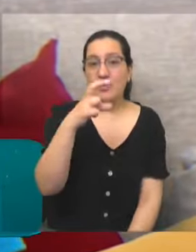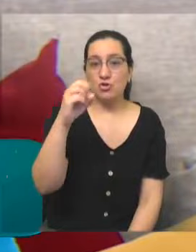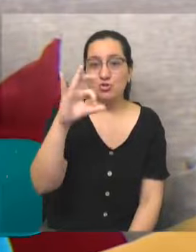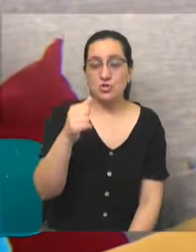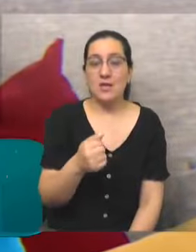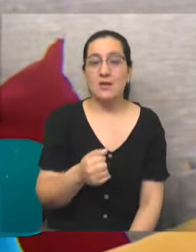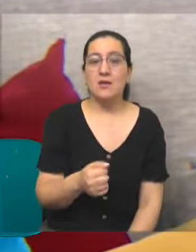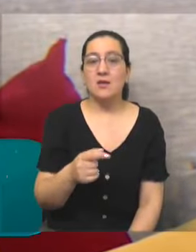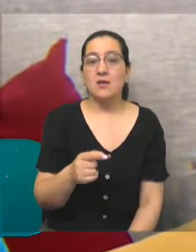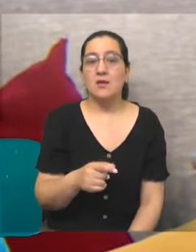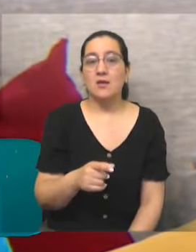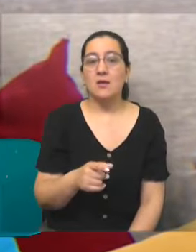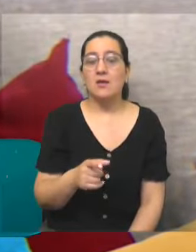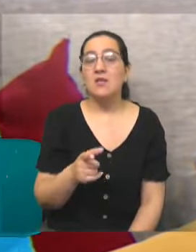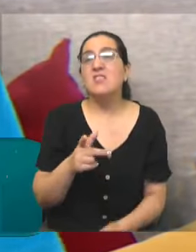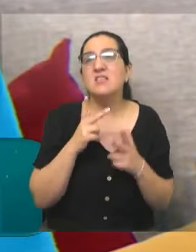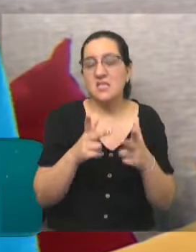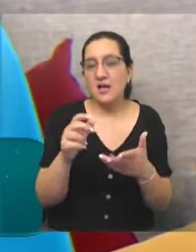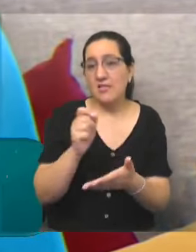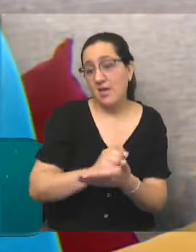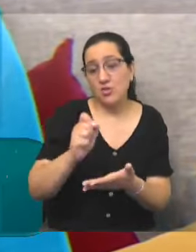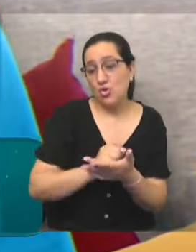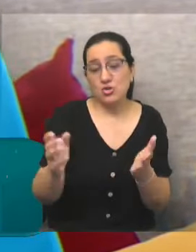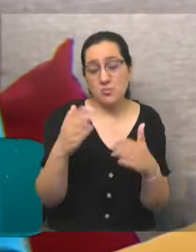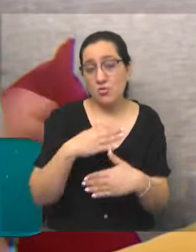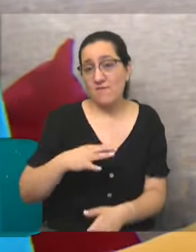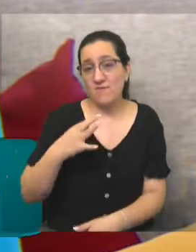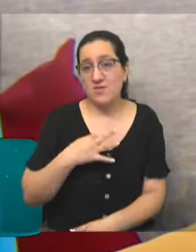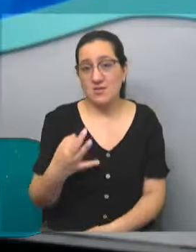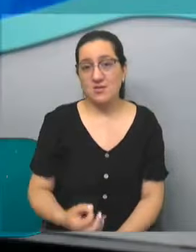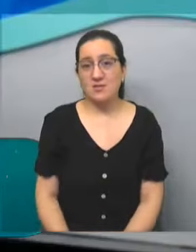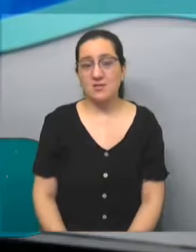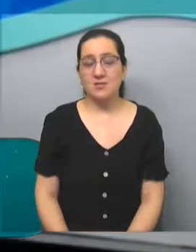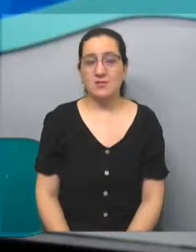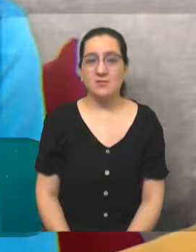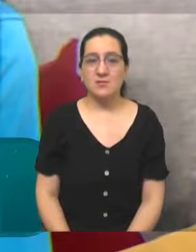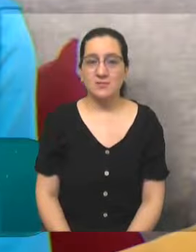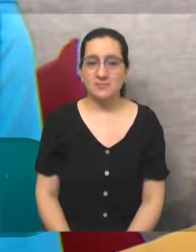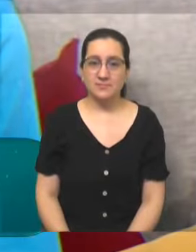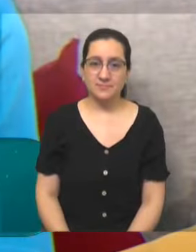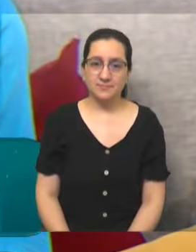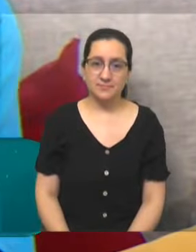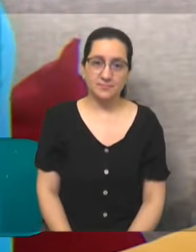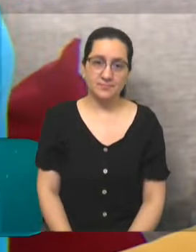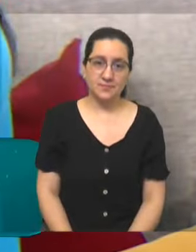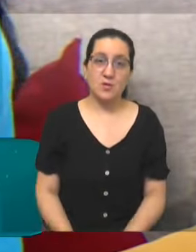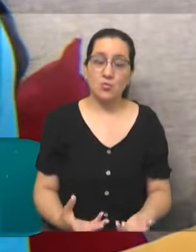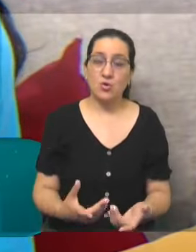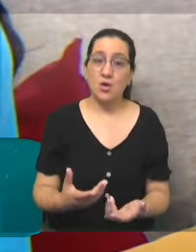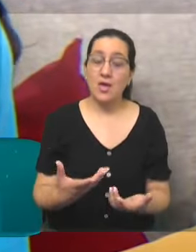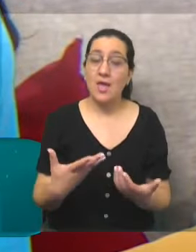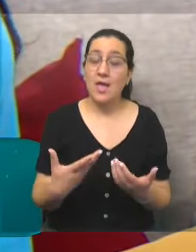que escritor no se podía vivir. Y entonces a los 12 años se me abrió el signo de interrogación de mi vida. Y bueno, encontré una